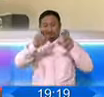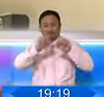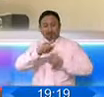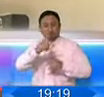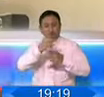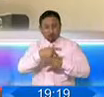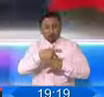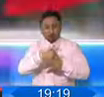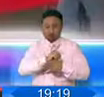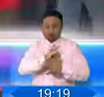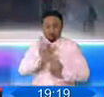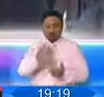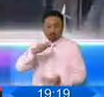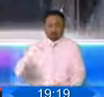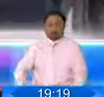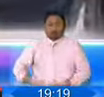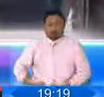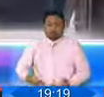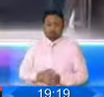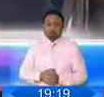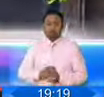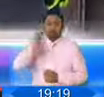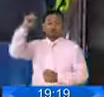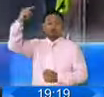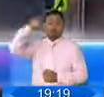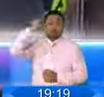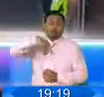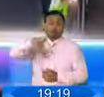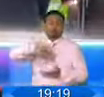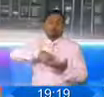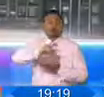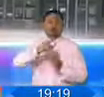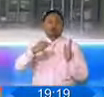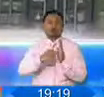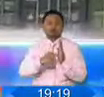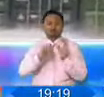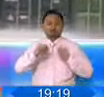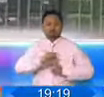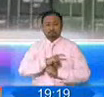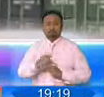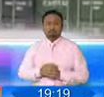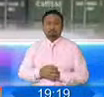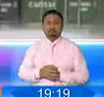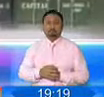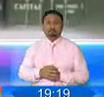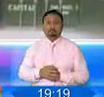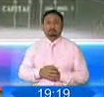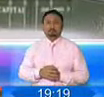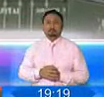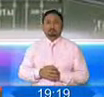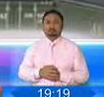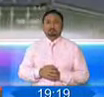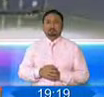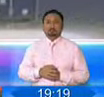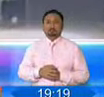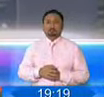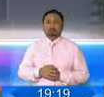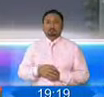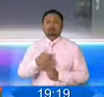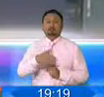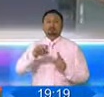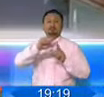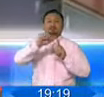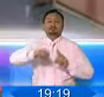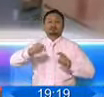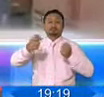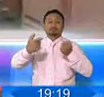bien al paquete. Según el gobierno, el objetivo del tributo es financiar la optimización técnica y tecnológica de los sistemas